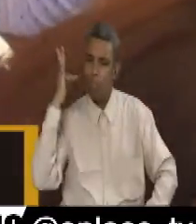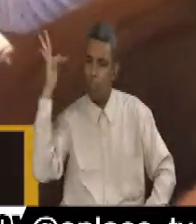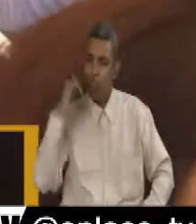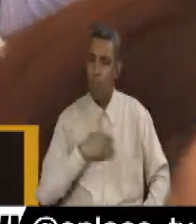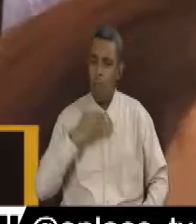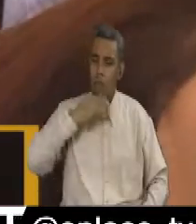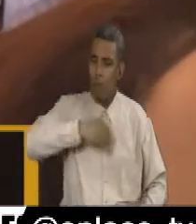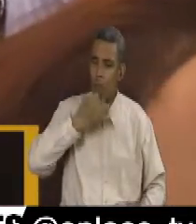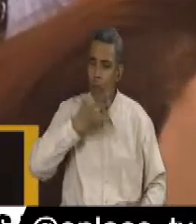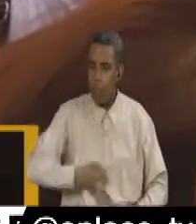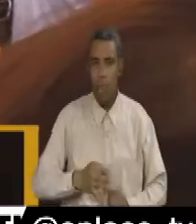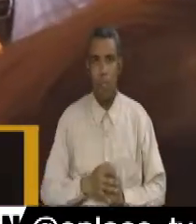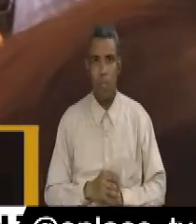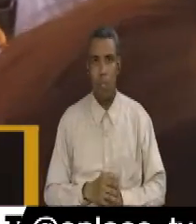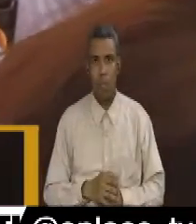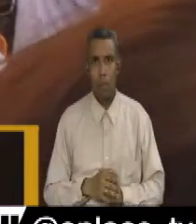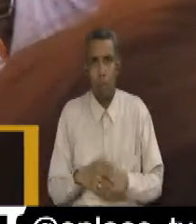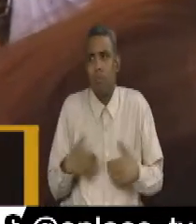El fiscal que me encarceló.